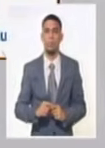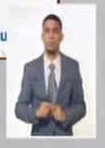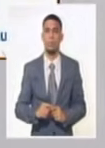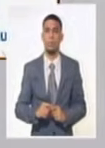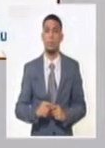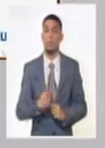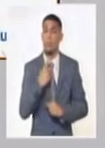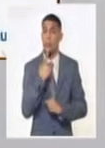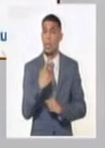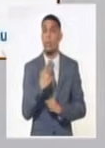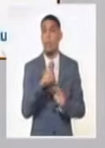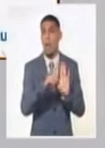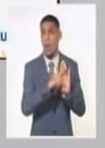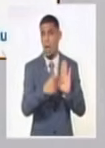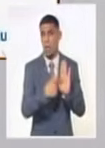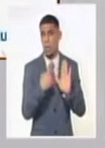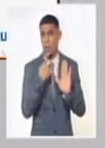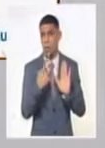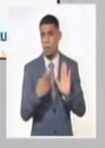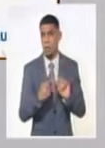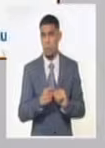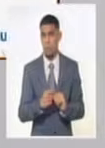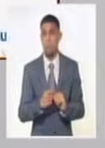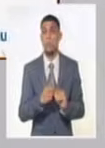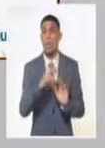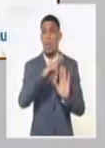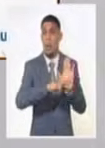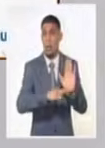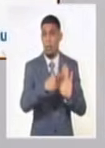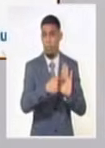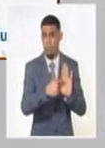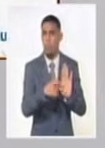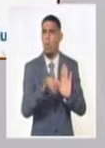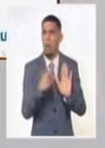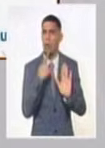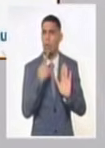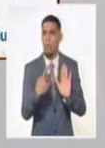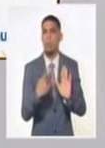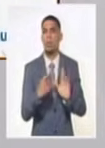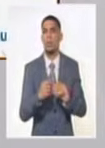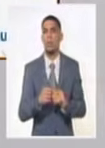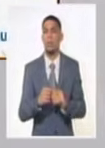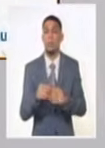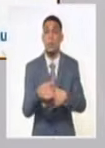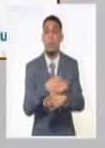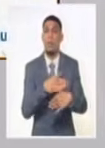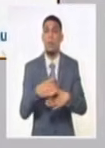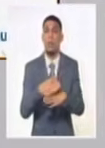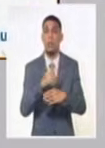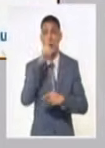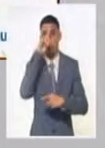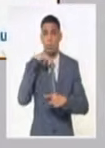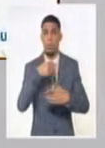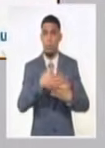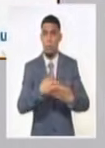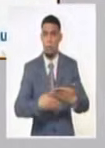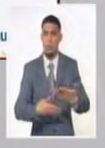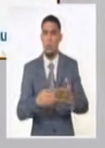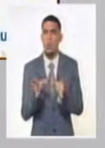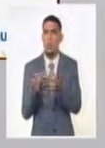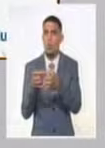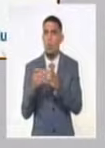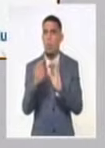reglamentado. La publicación de artículos en revistas arbitradas puede ser una alternativa, los exámenes estatales, o sea, hay un grupo de alternativas